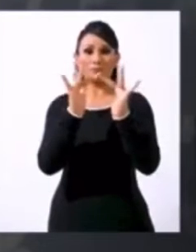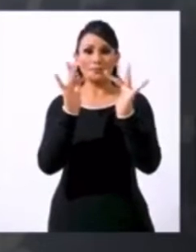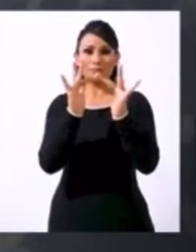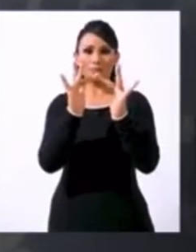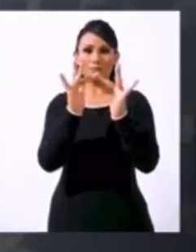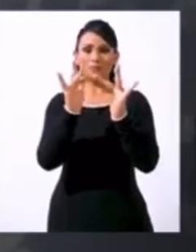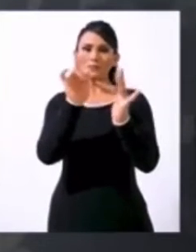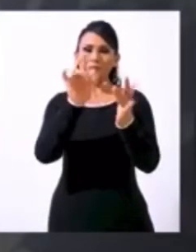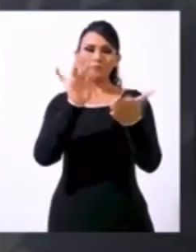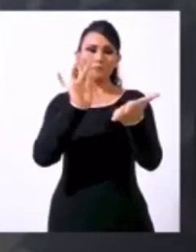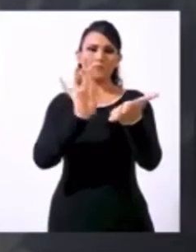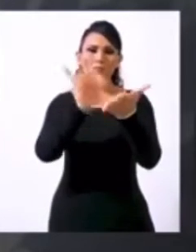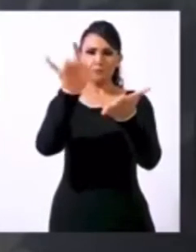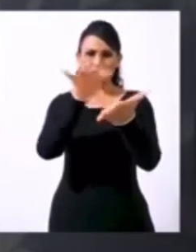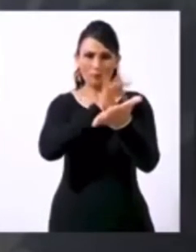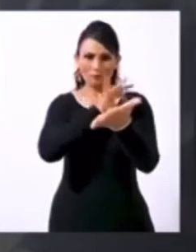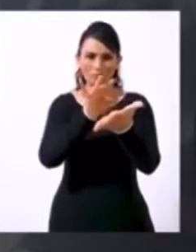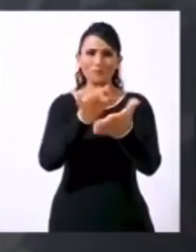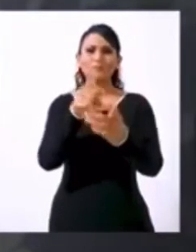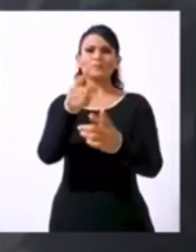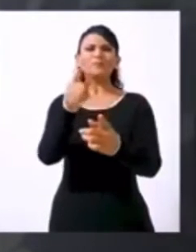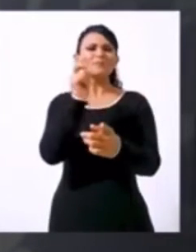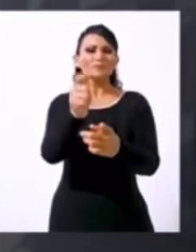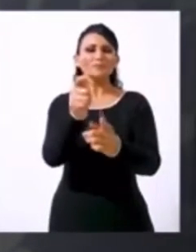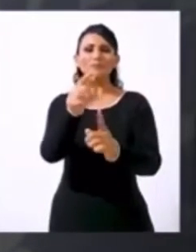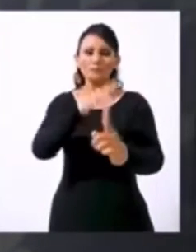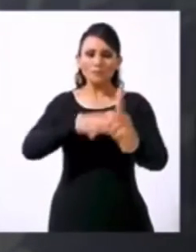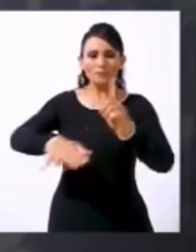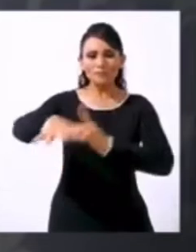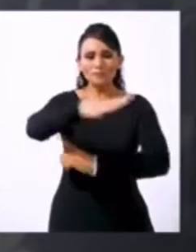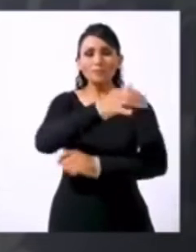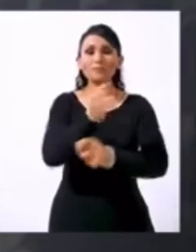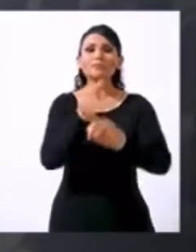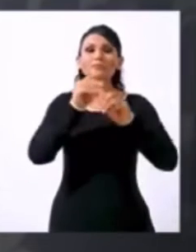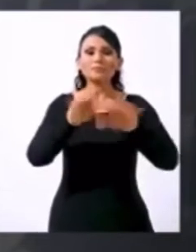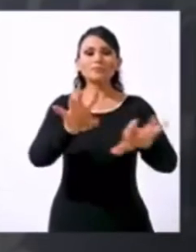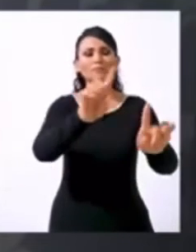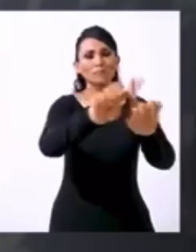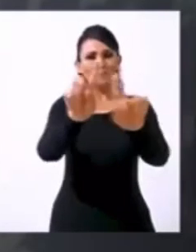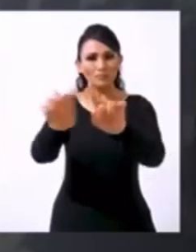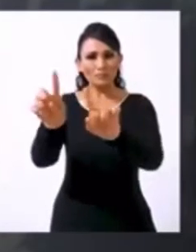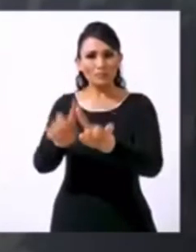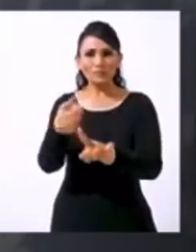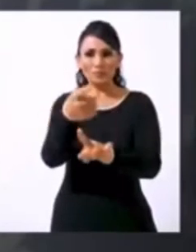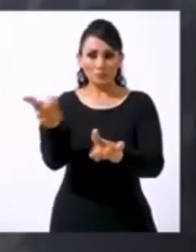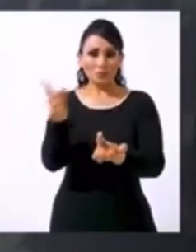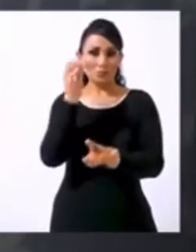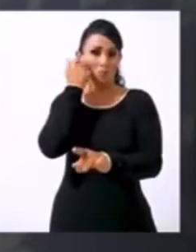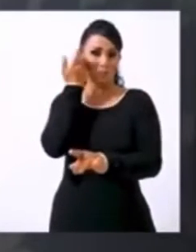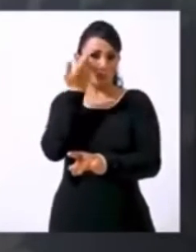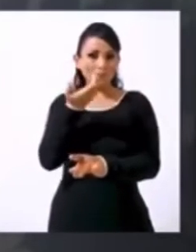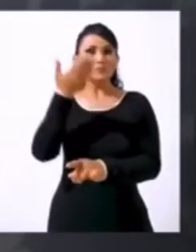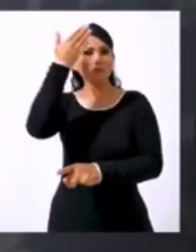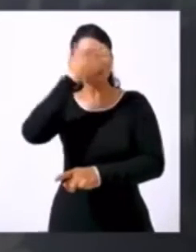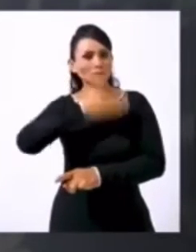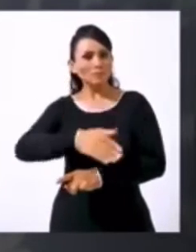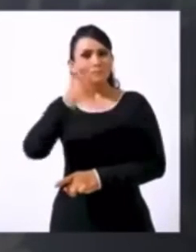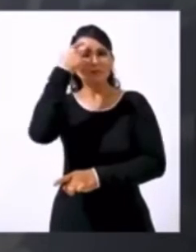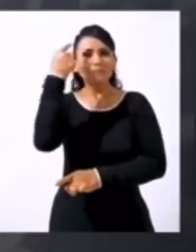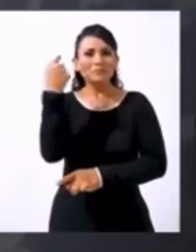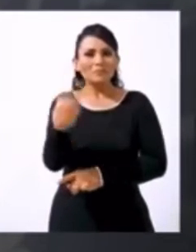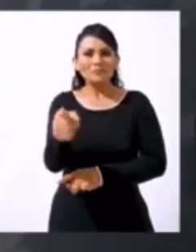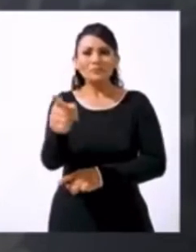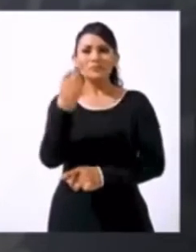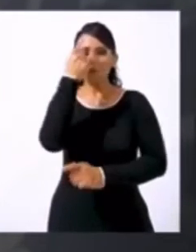micrositio. Esto es una plataforma de atención e información que hemos puesto a su servicio tanto para